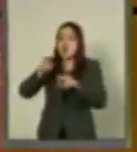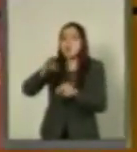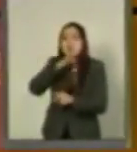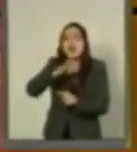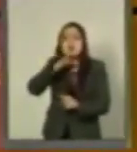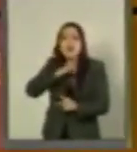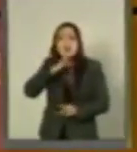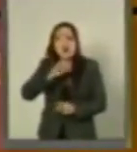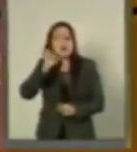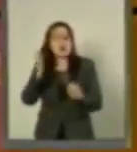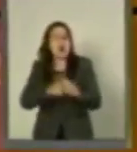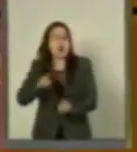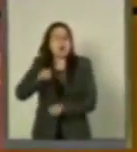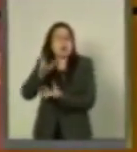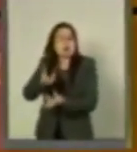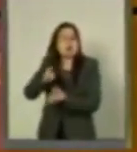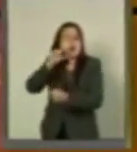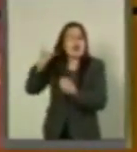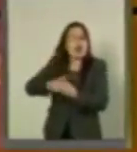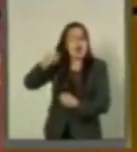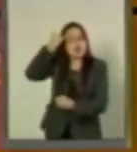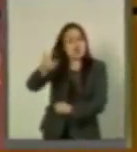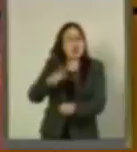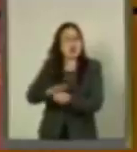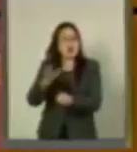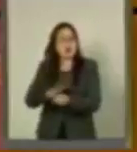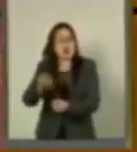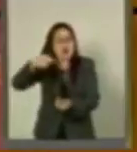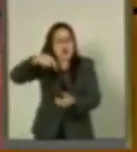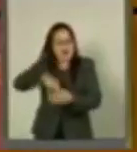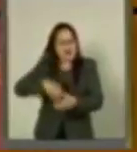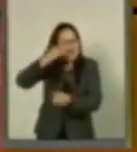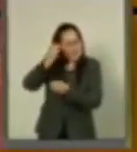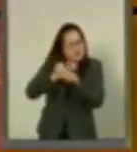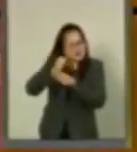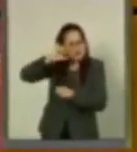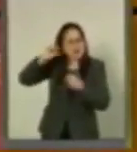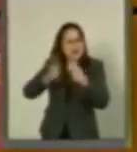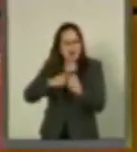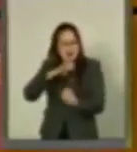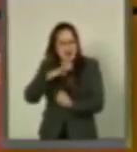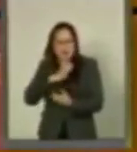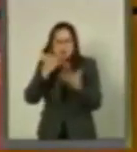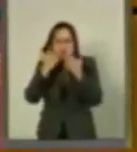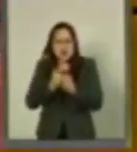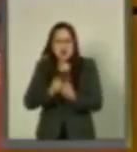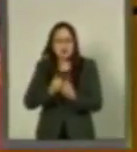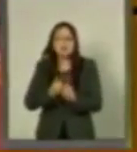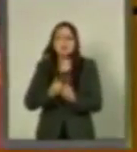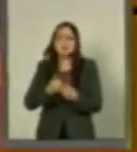logros o a lanzar pronunciamientos ligeros.